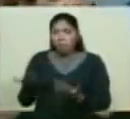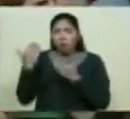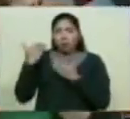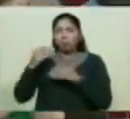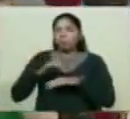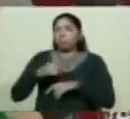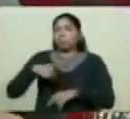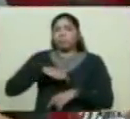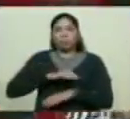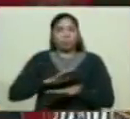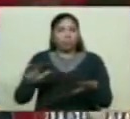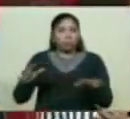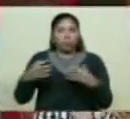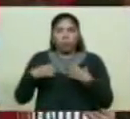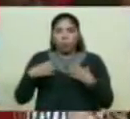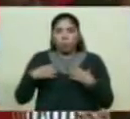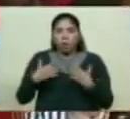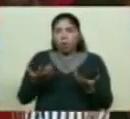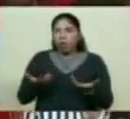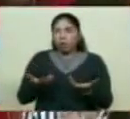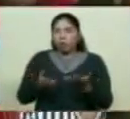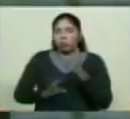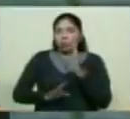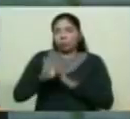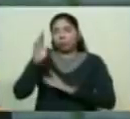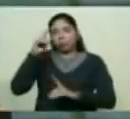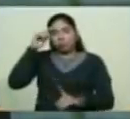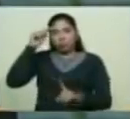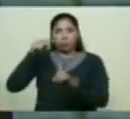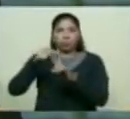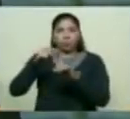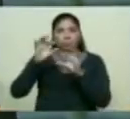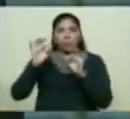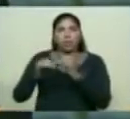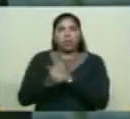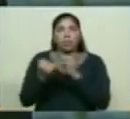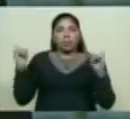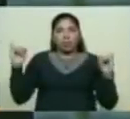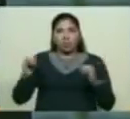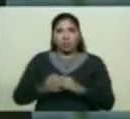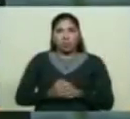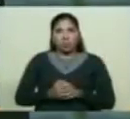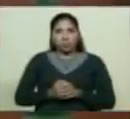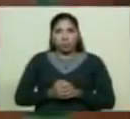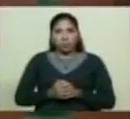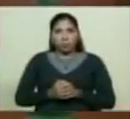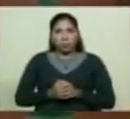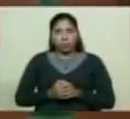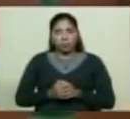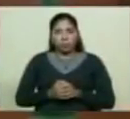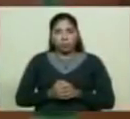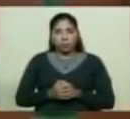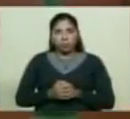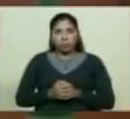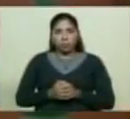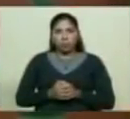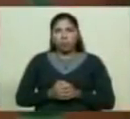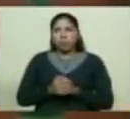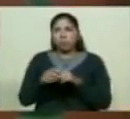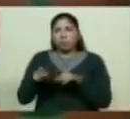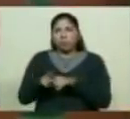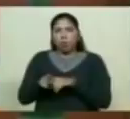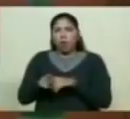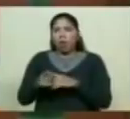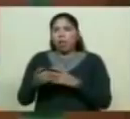sido alcanzado los objetivos de la emancipación la independencia es la obra colectiva